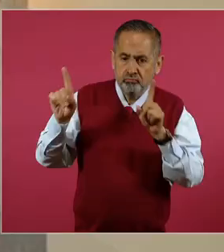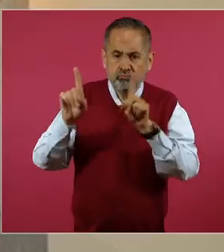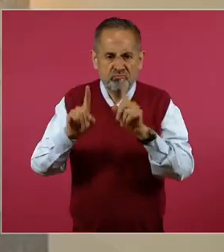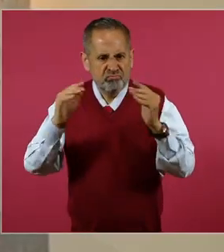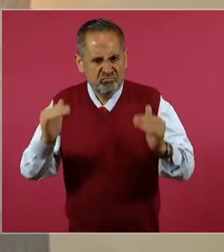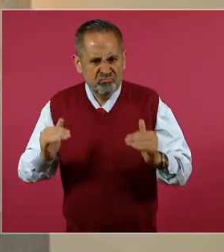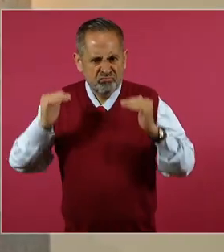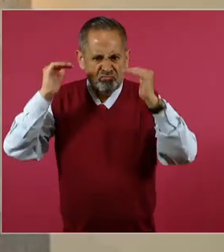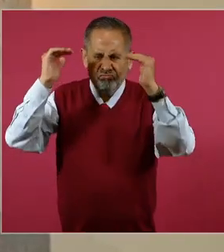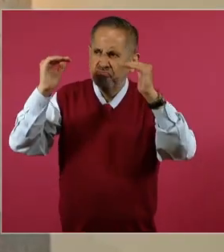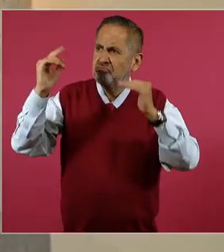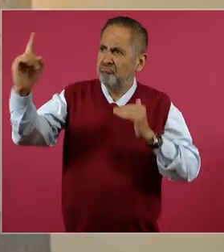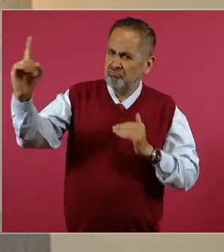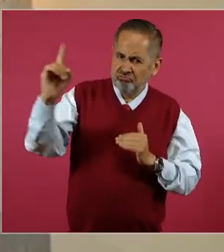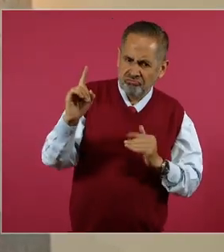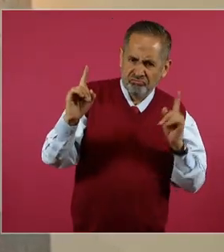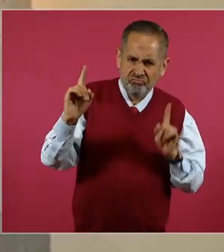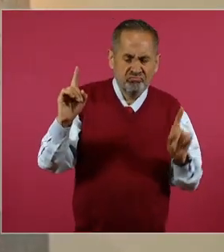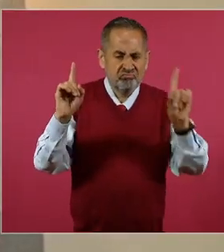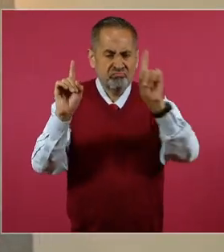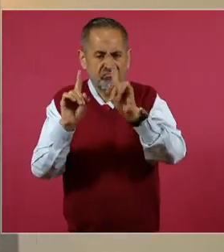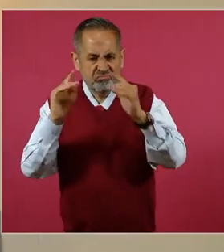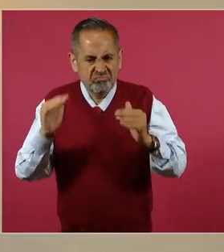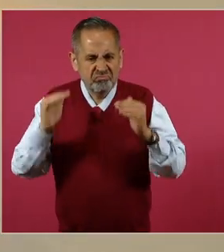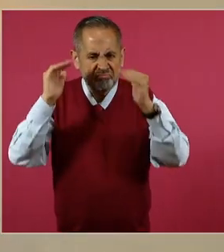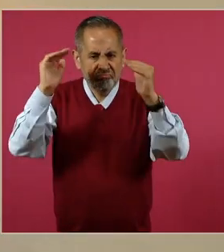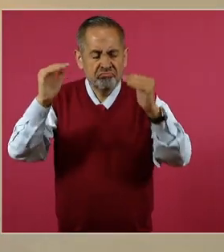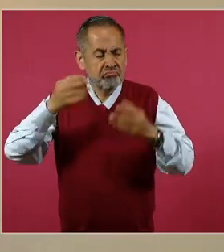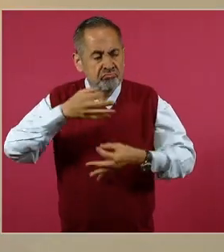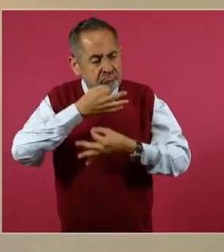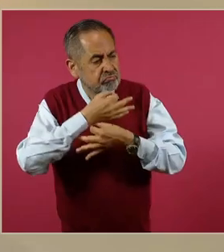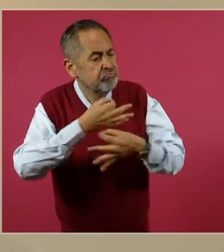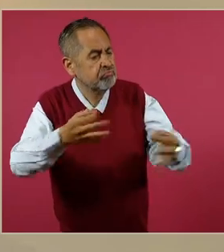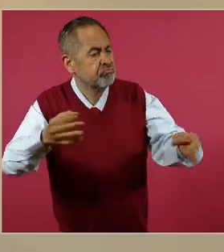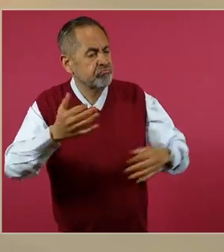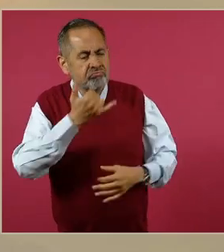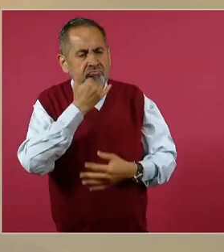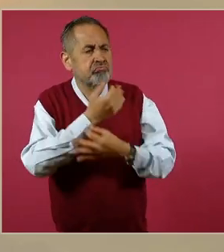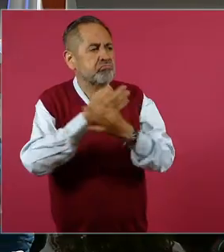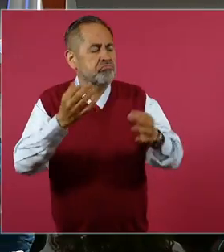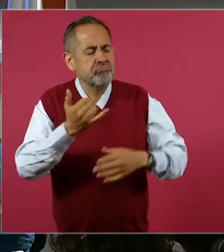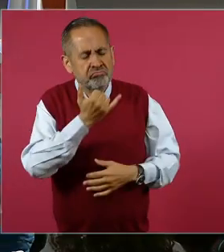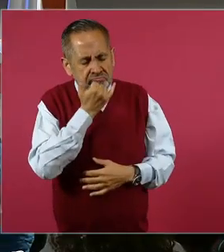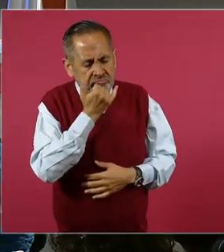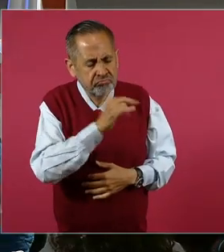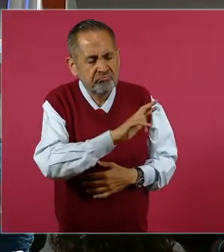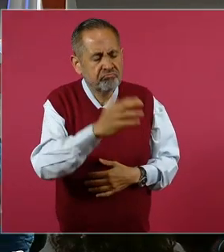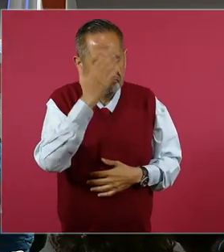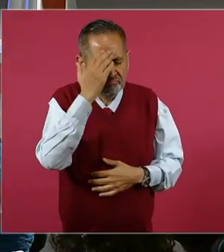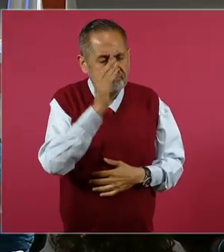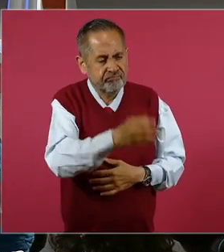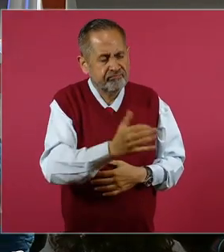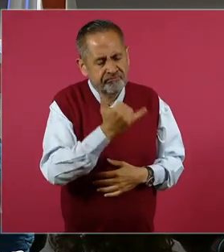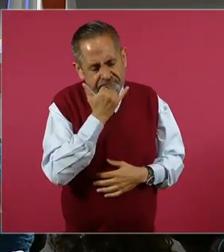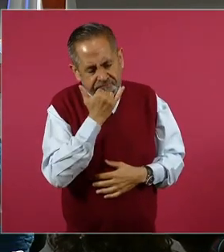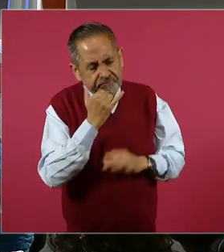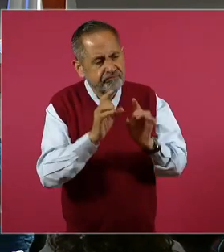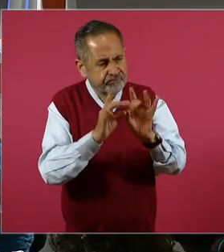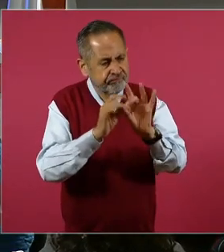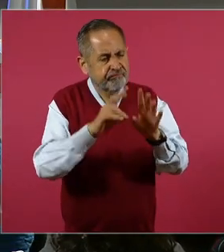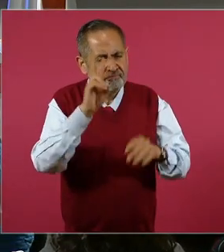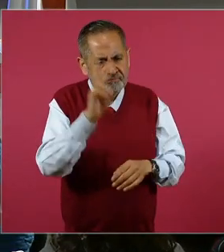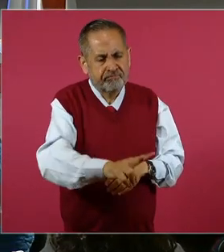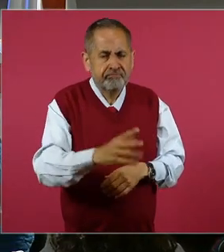alto nivel, que el Reino de España exprese de manera pública y oficial el reconocimiento de los agravios